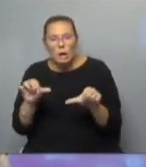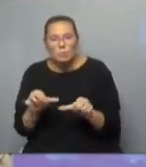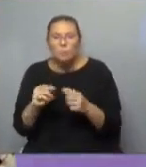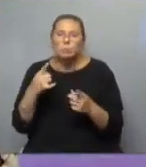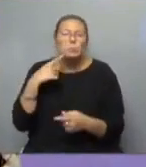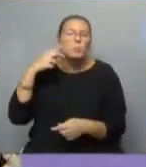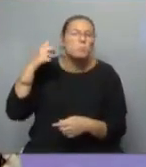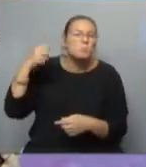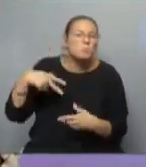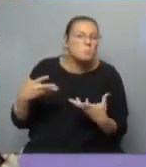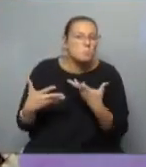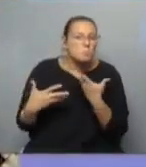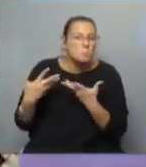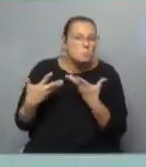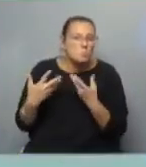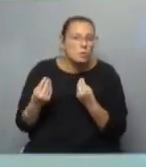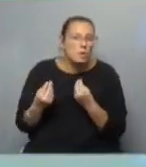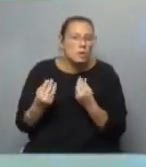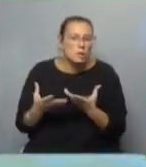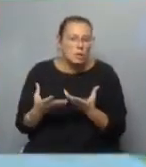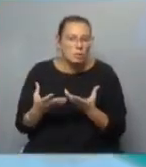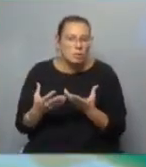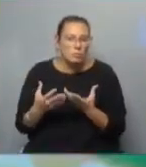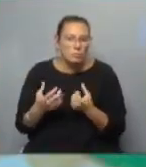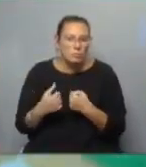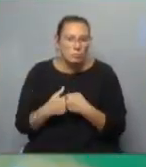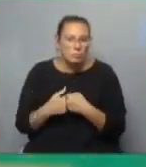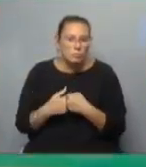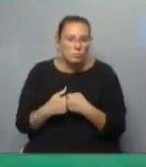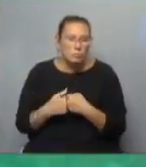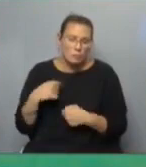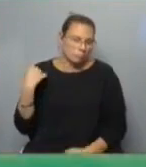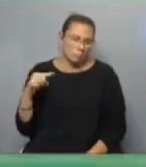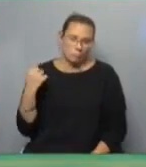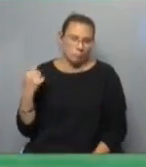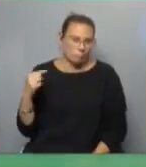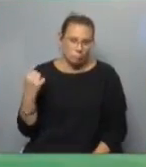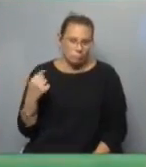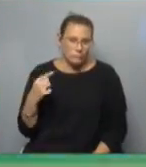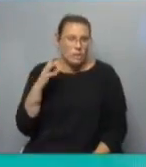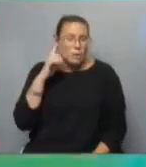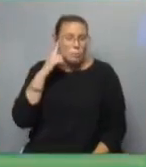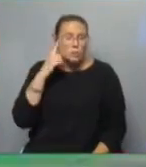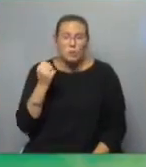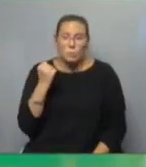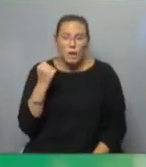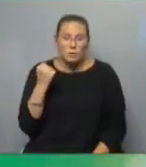¿Qué pensás de cómo se desarrolló? No, pienso muy negativamente porque pienso que